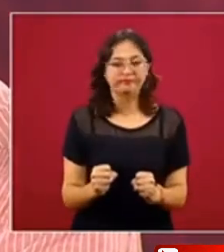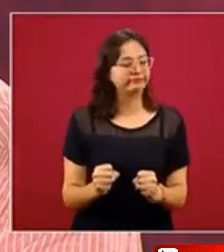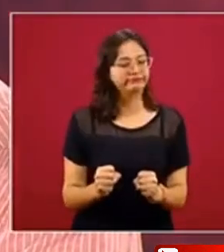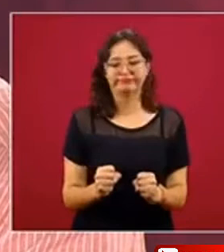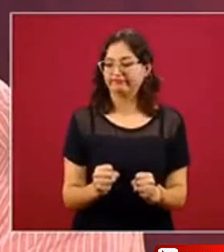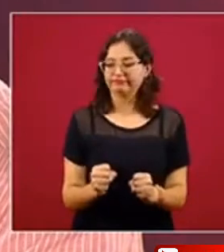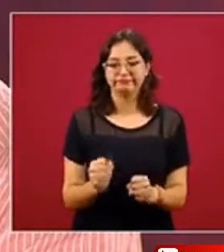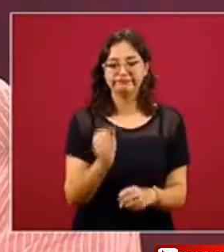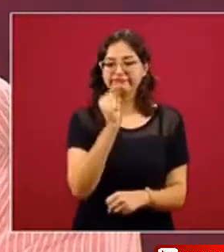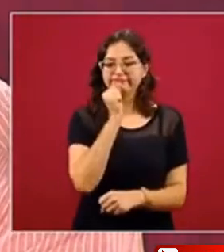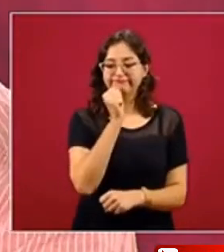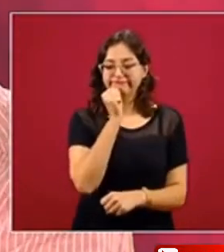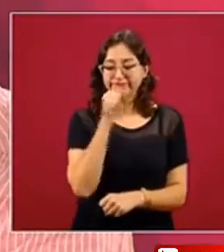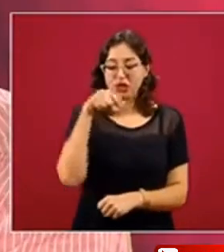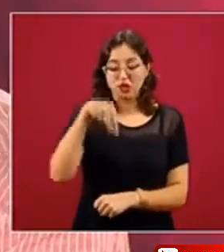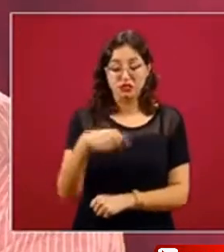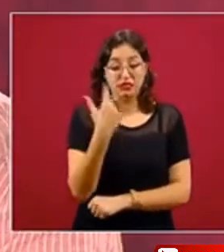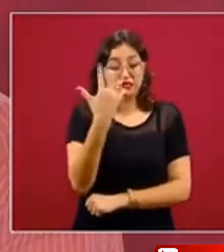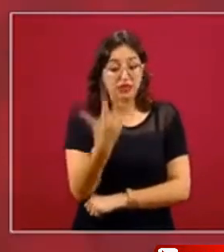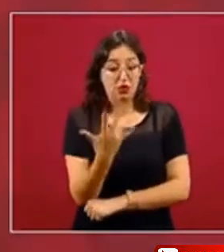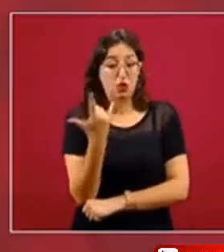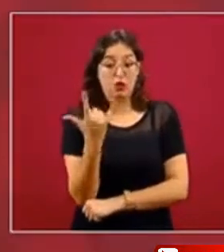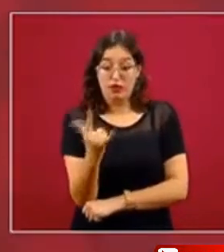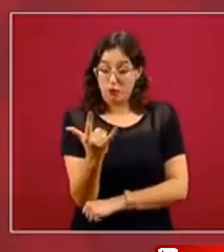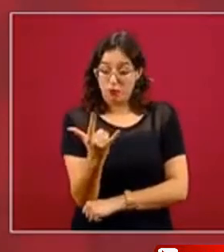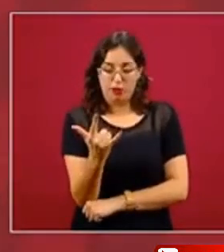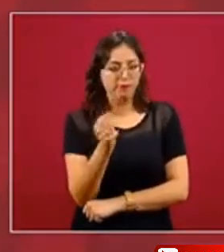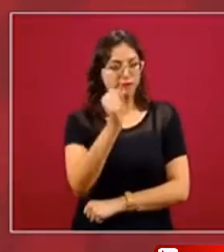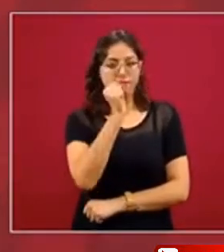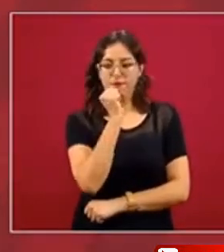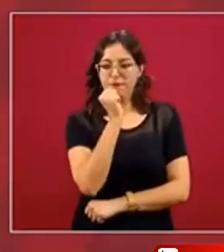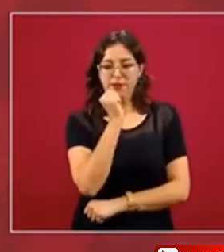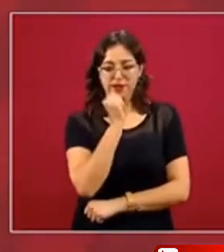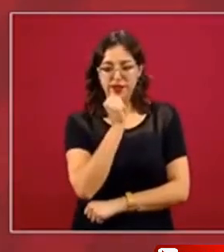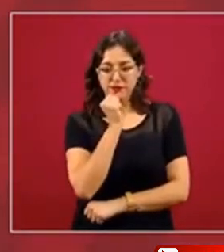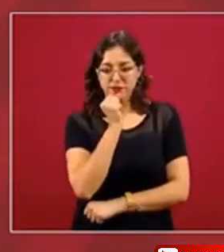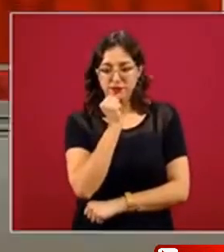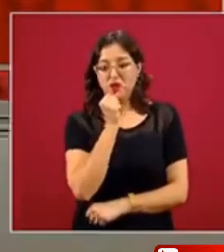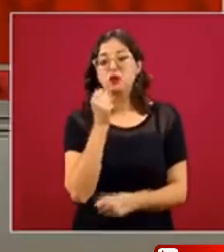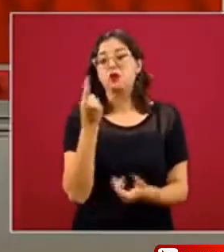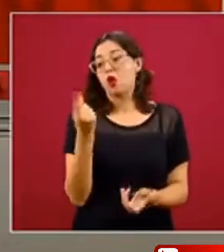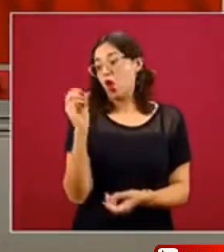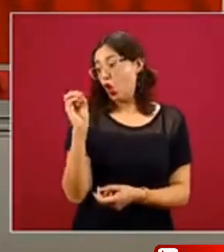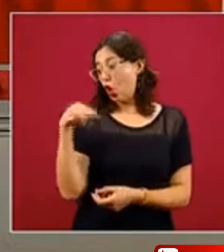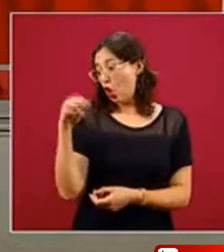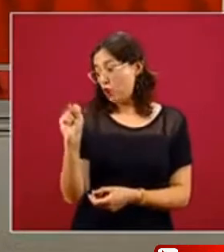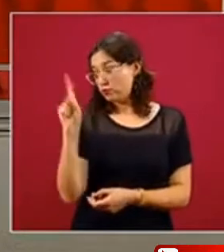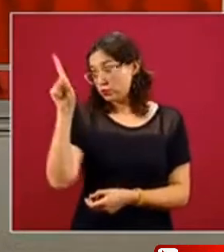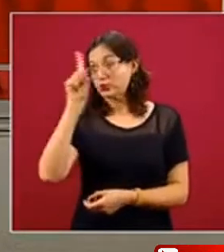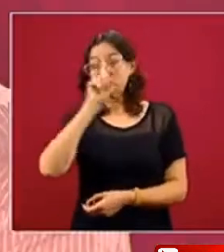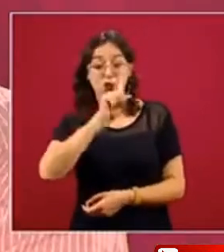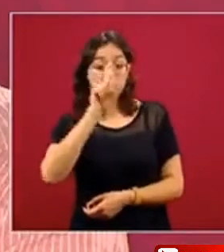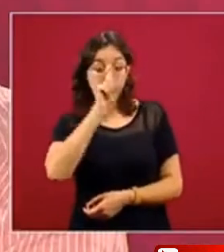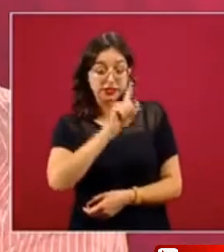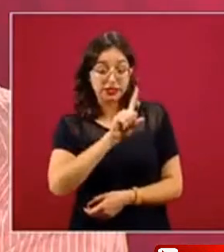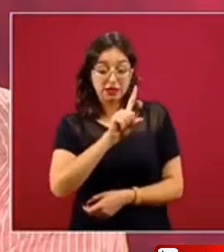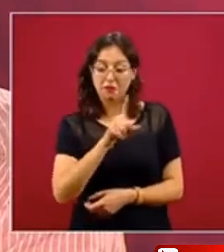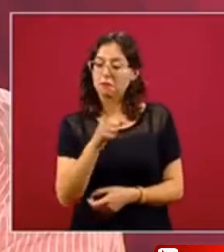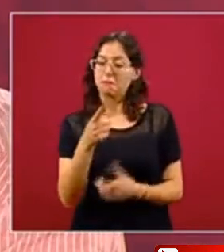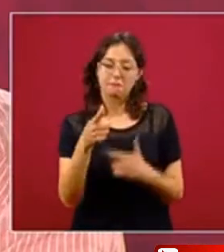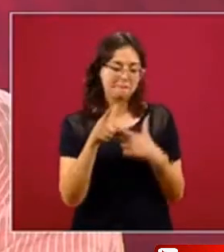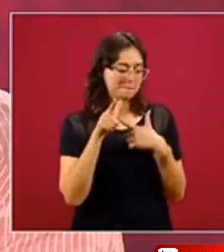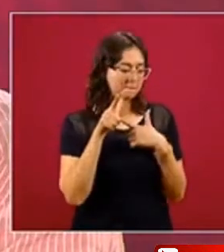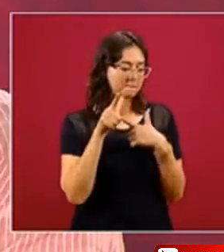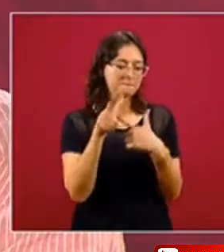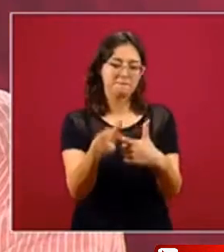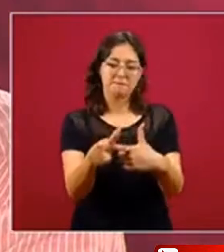hoy, 5 de julio, esa es la perspectiva. La recomendación que ha hecho la Organización Mundial de la Salud sigue vigente en